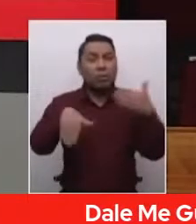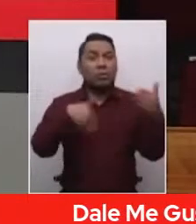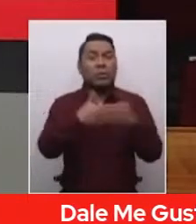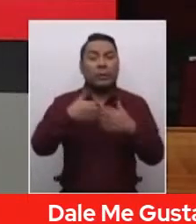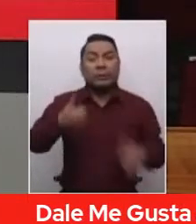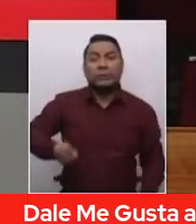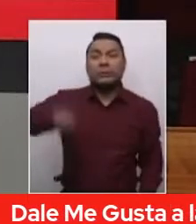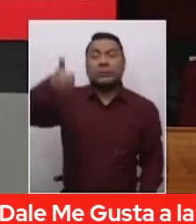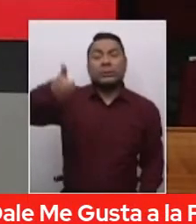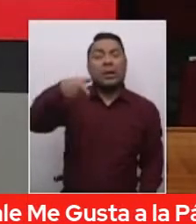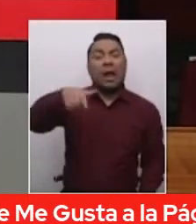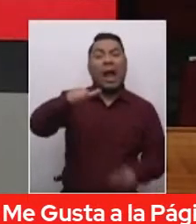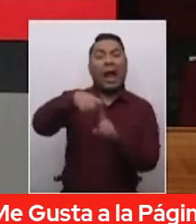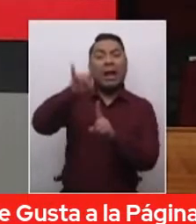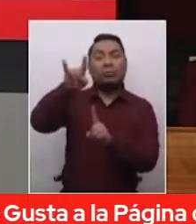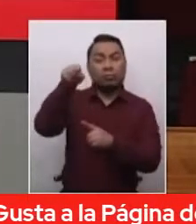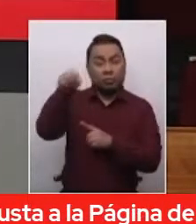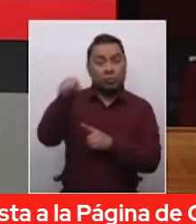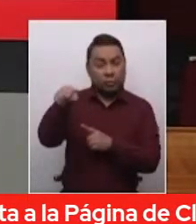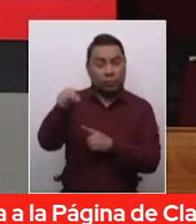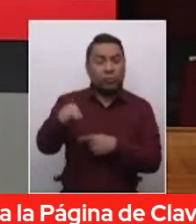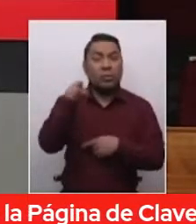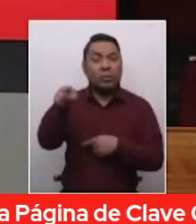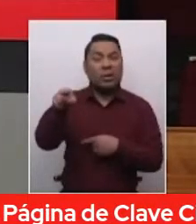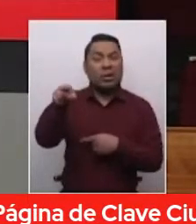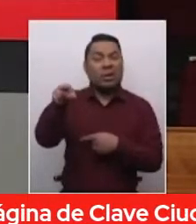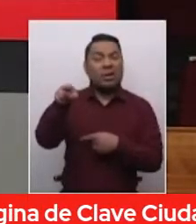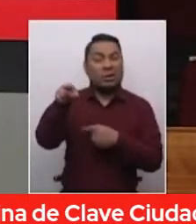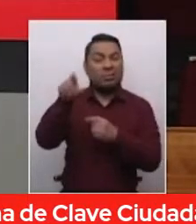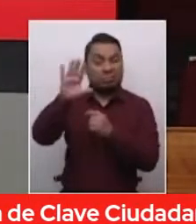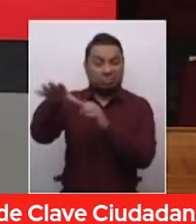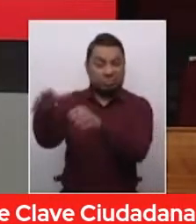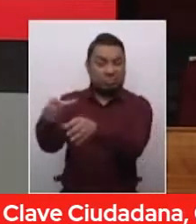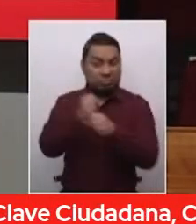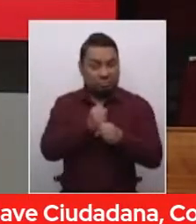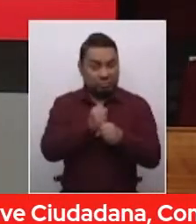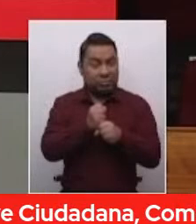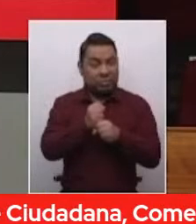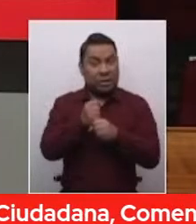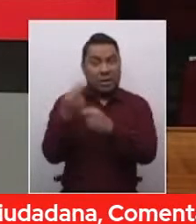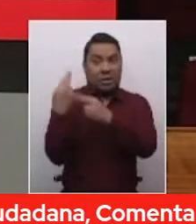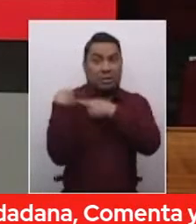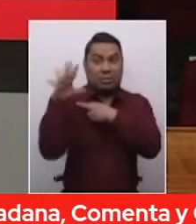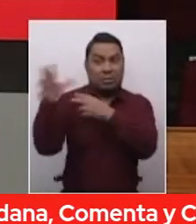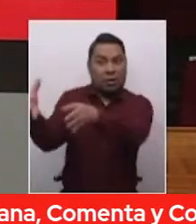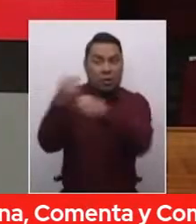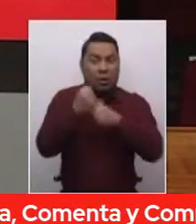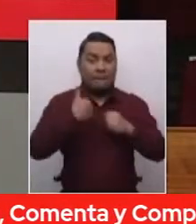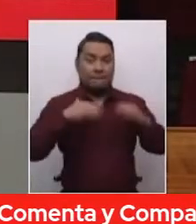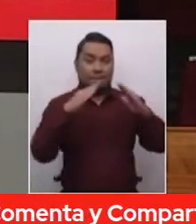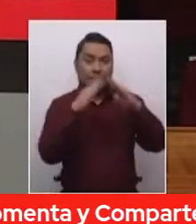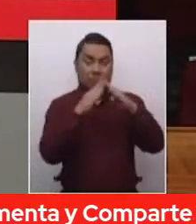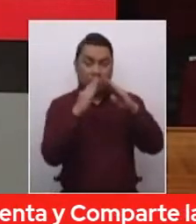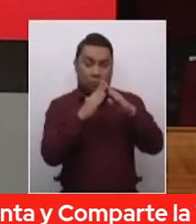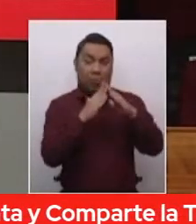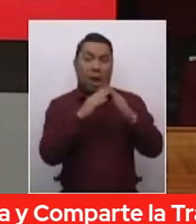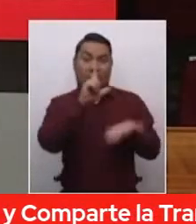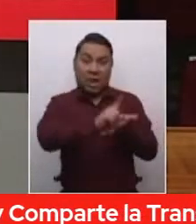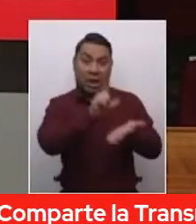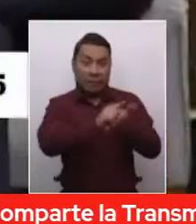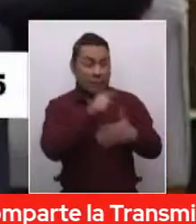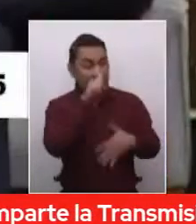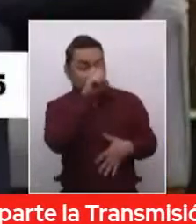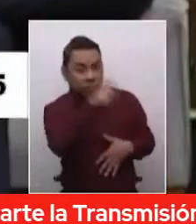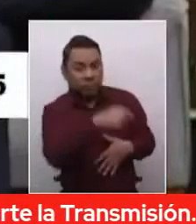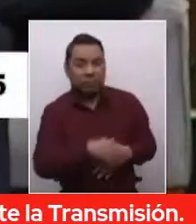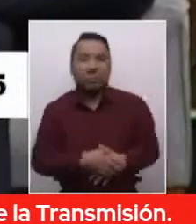Autoridad de Transporte Urbano para Lima y Callao, ATU, para retornar las competencias a la Municipalidad Metropolitana.